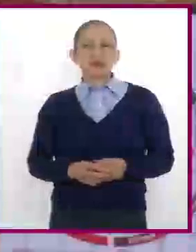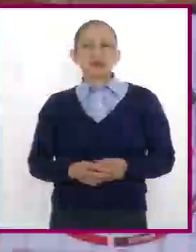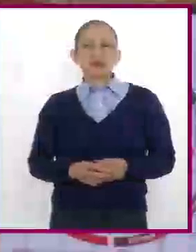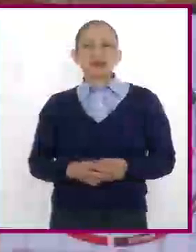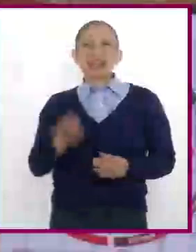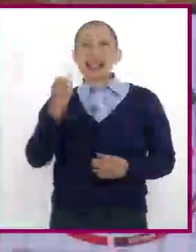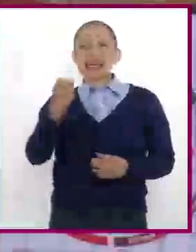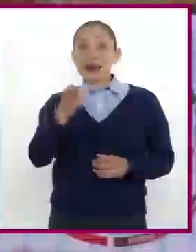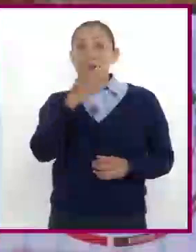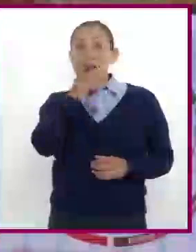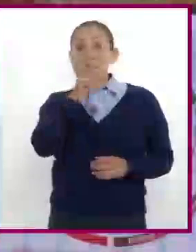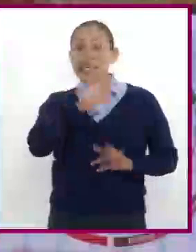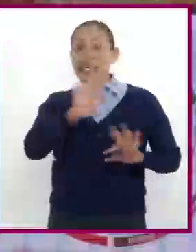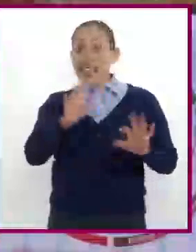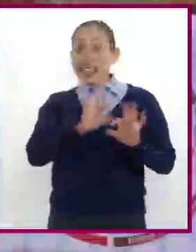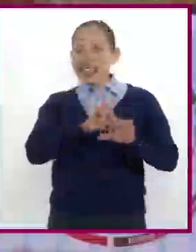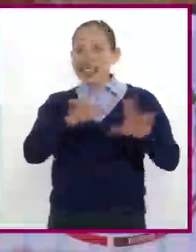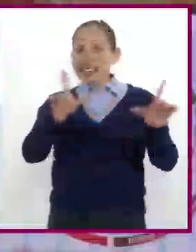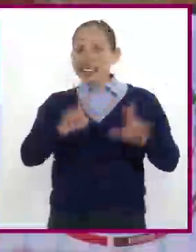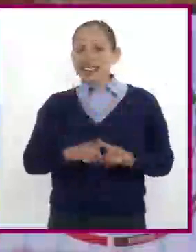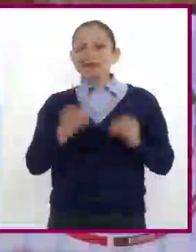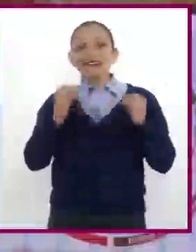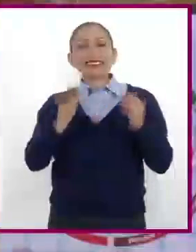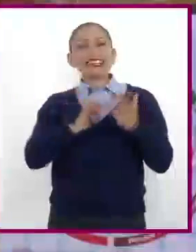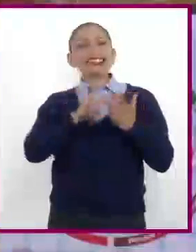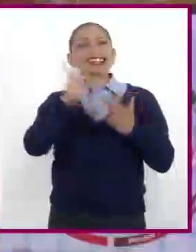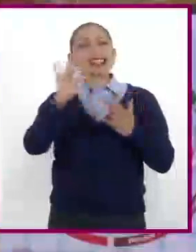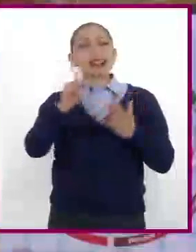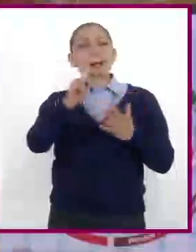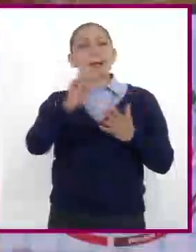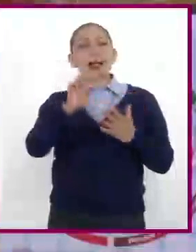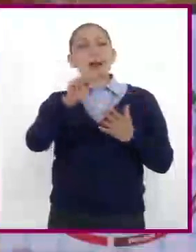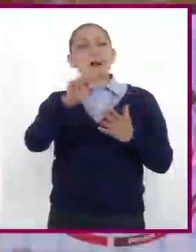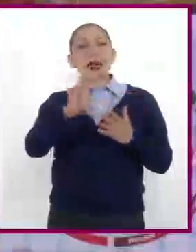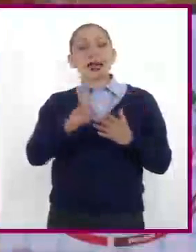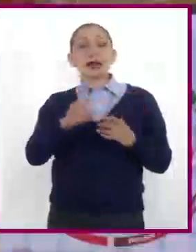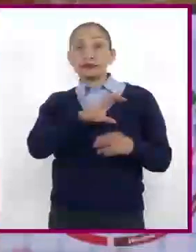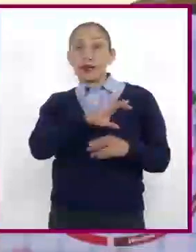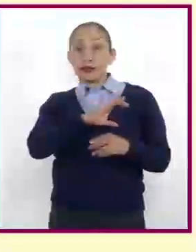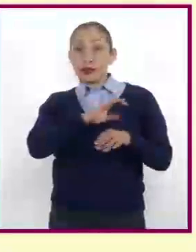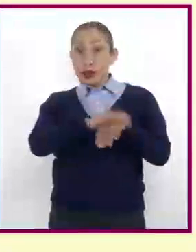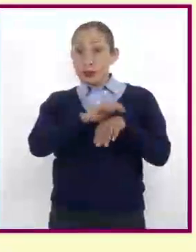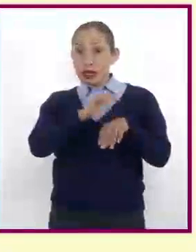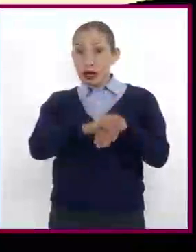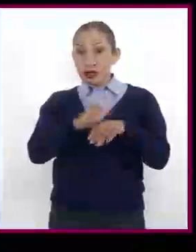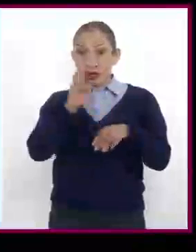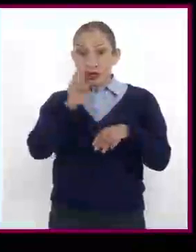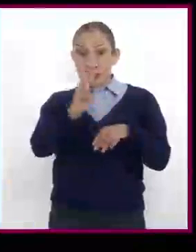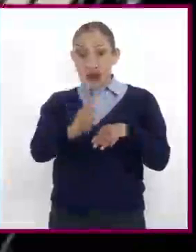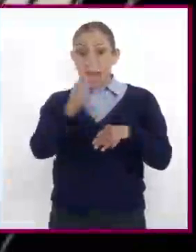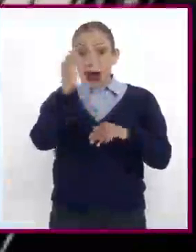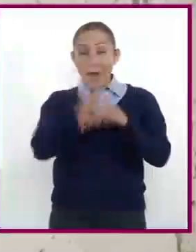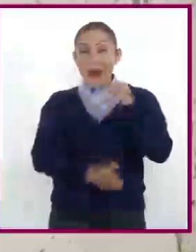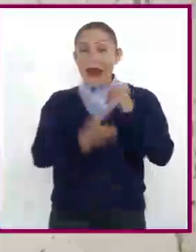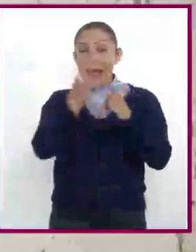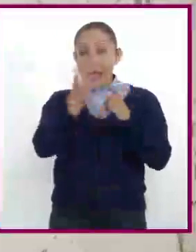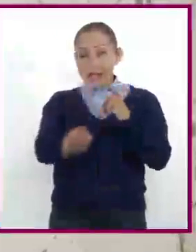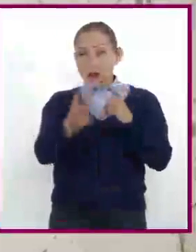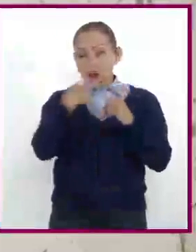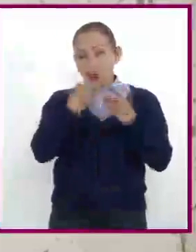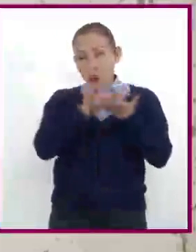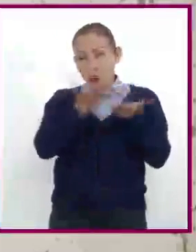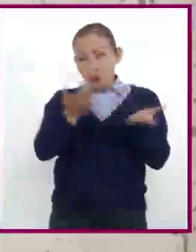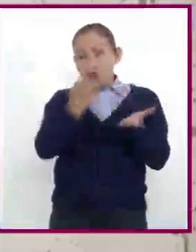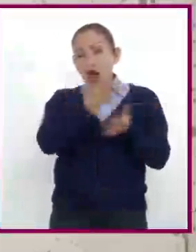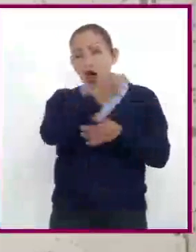Y esta palabra ya se coció. Muchas gracias, Pepe. Queridos amigos que nos acompañan, para cerrar este programa les comparto